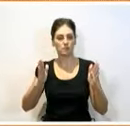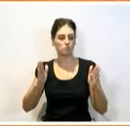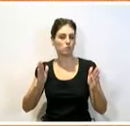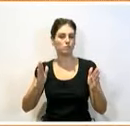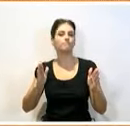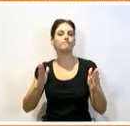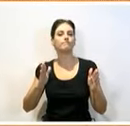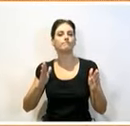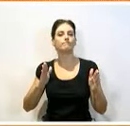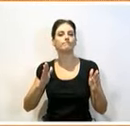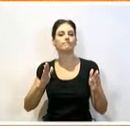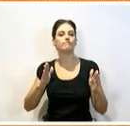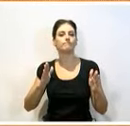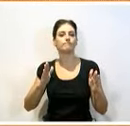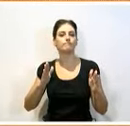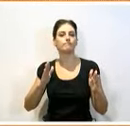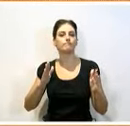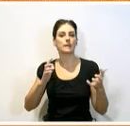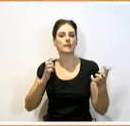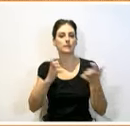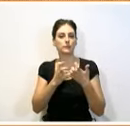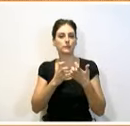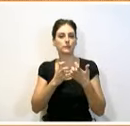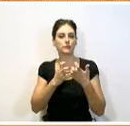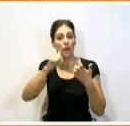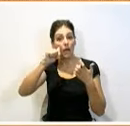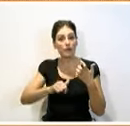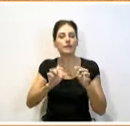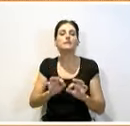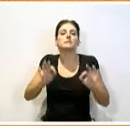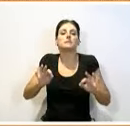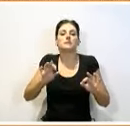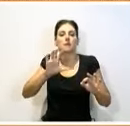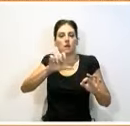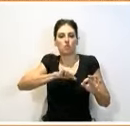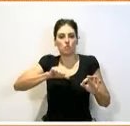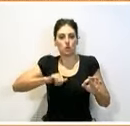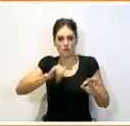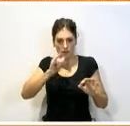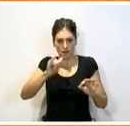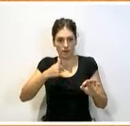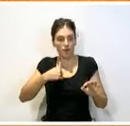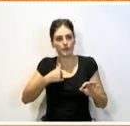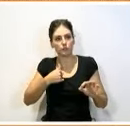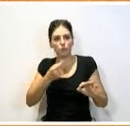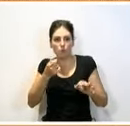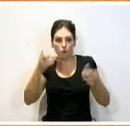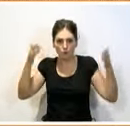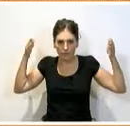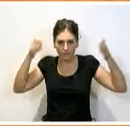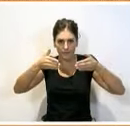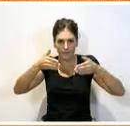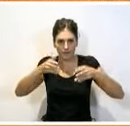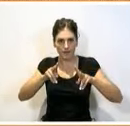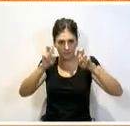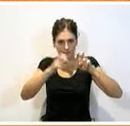cometió en nuestro país y especialmente en nuestra comunidad. Me voy a referir exclusivamente, por centrar el tema,